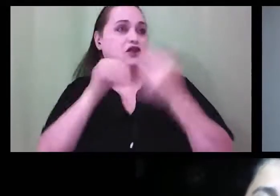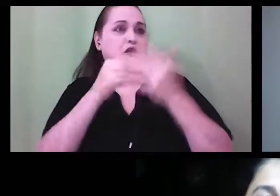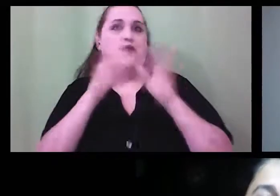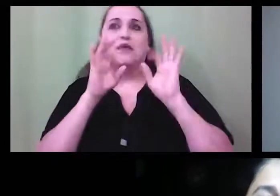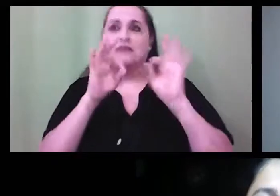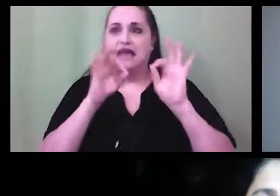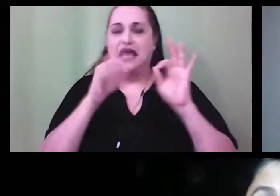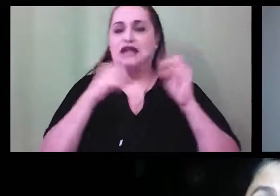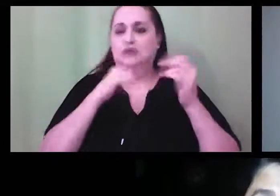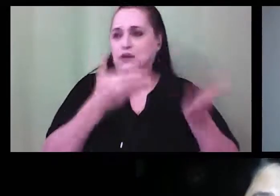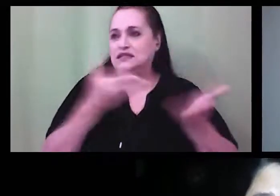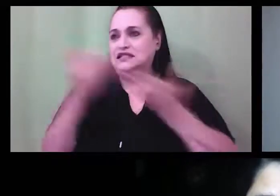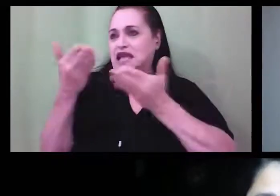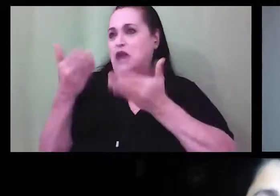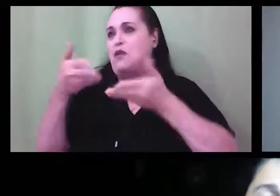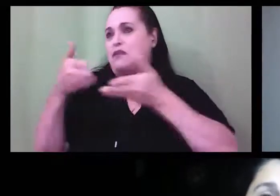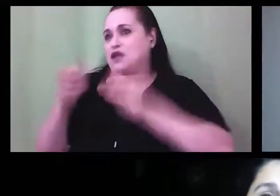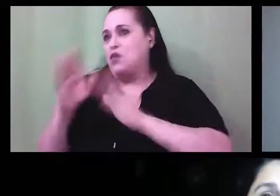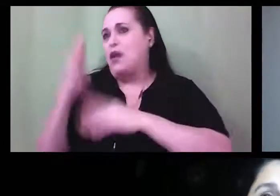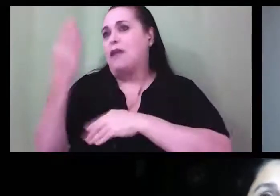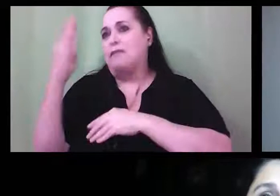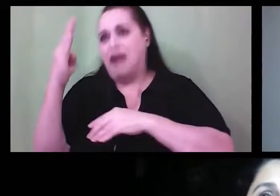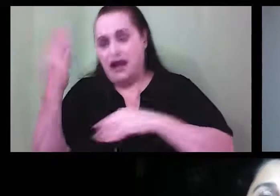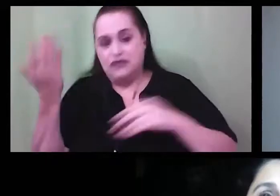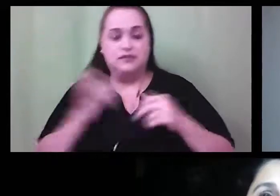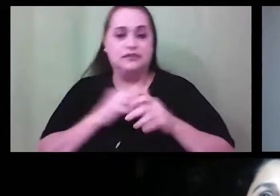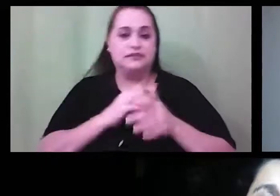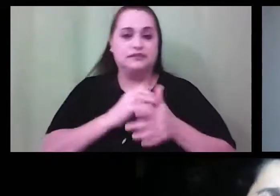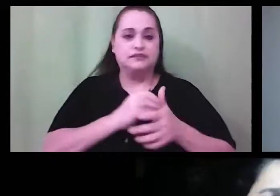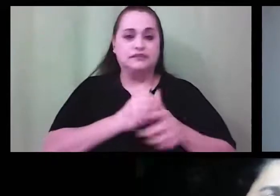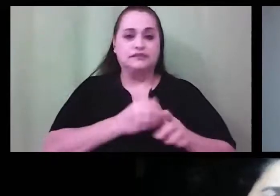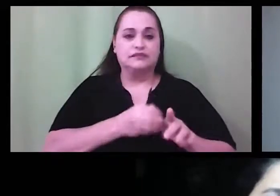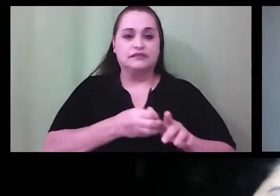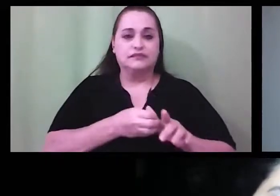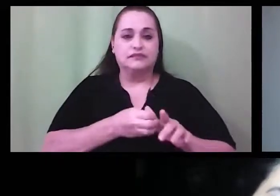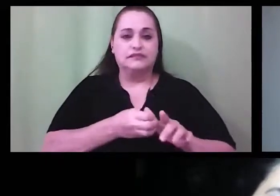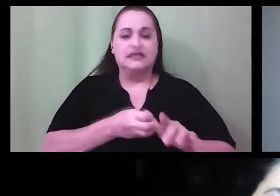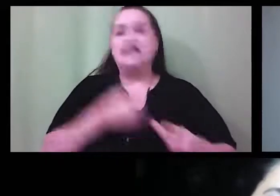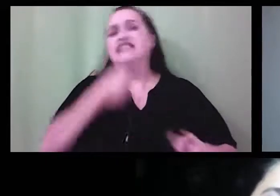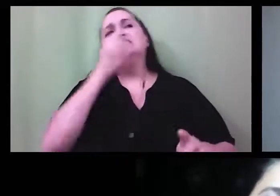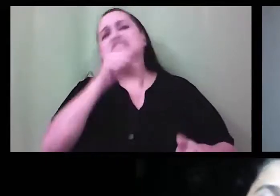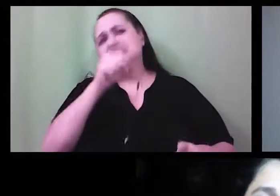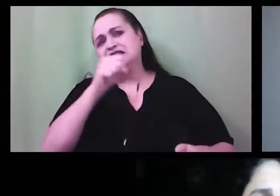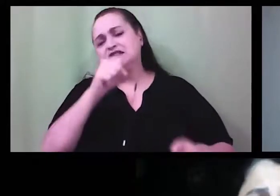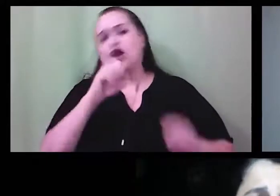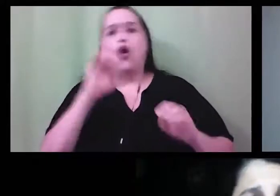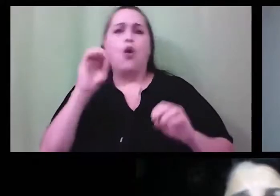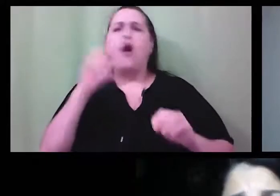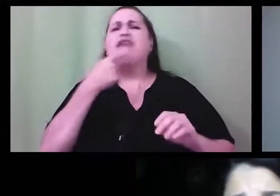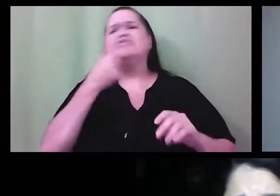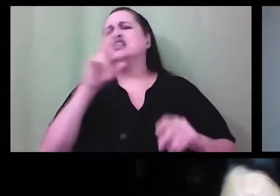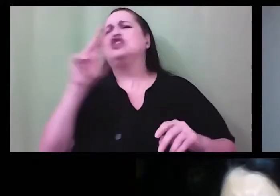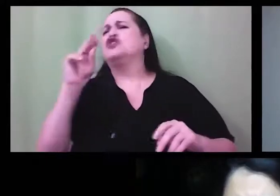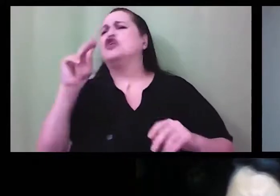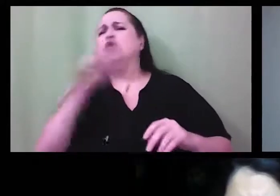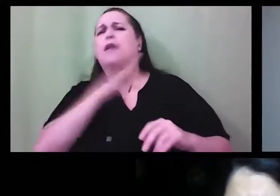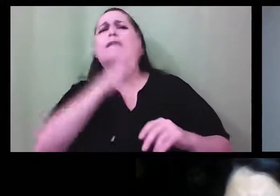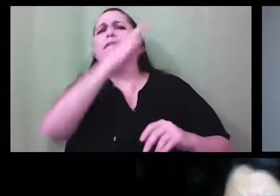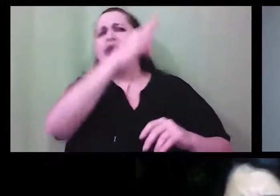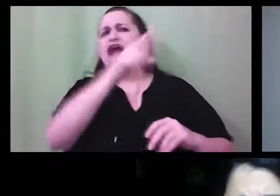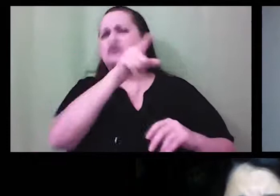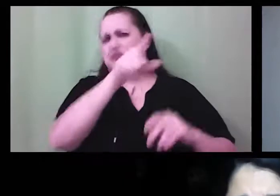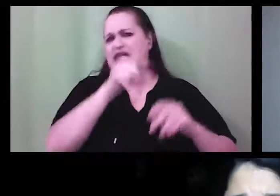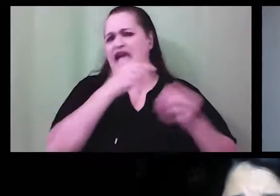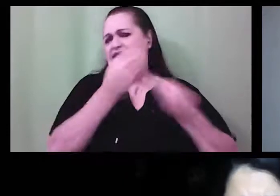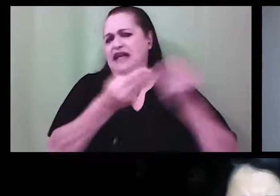tengo que llevar a mi hijo al baño, ¿verdad? Y me dice, sí, o a veces inclusive me dice, no, vaya usted a hacer lo que